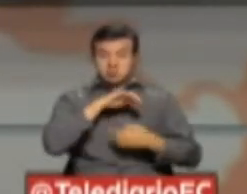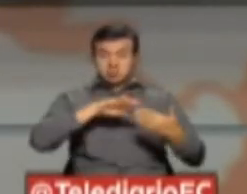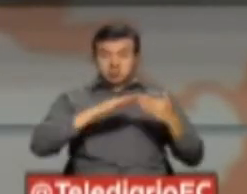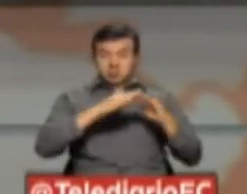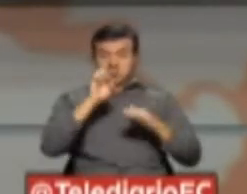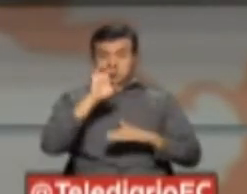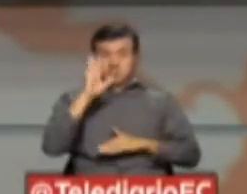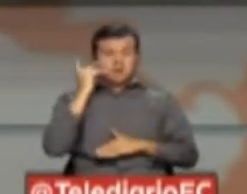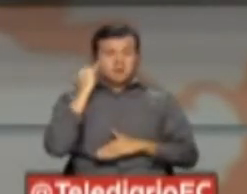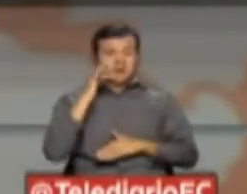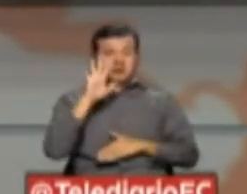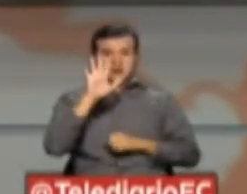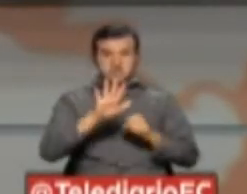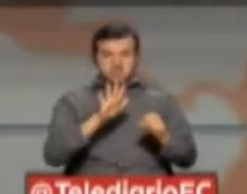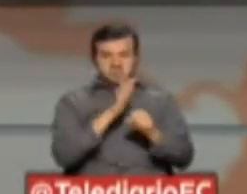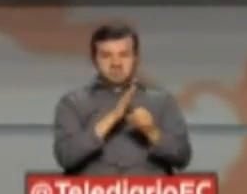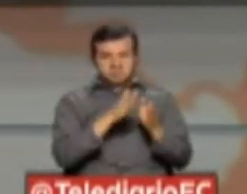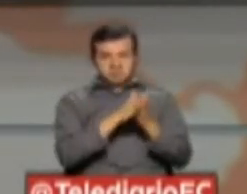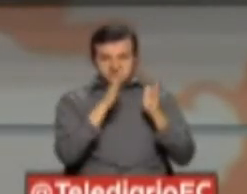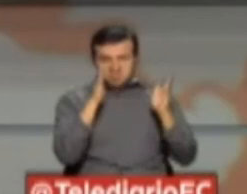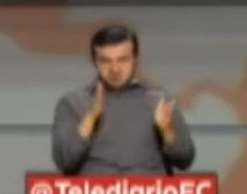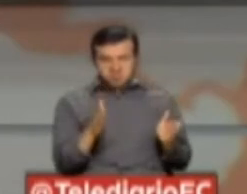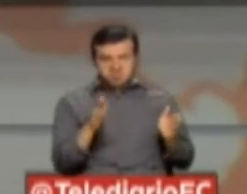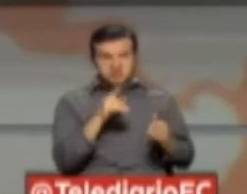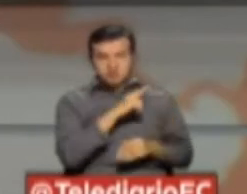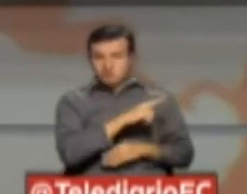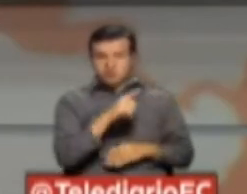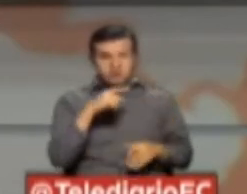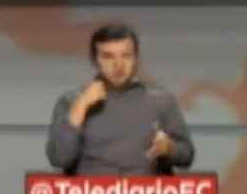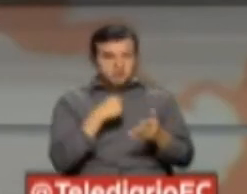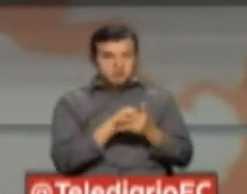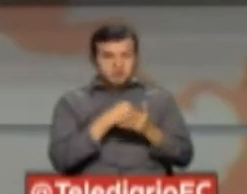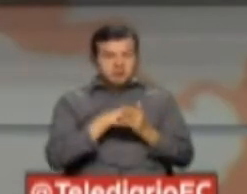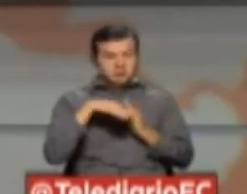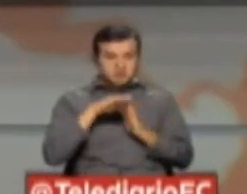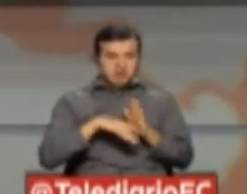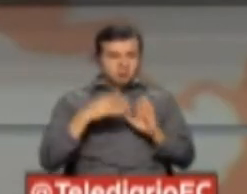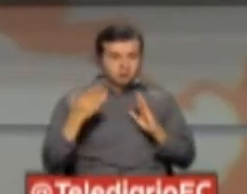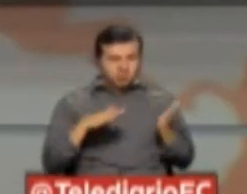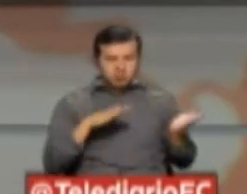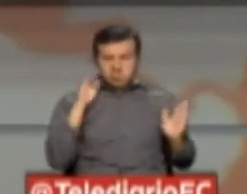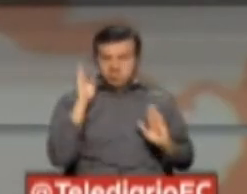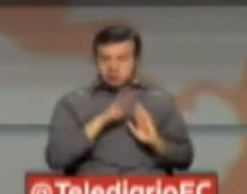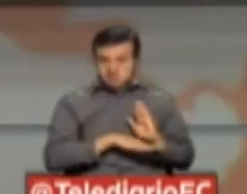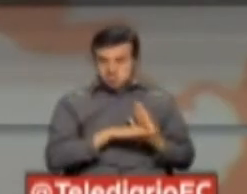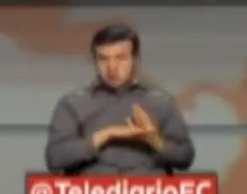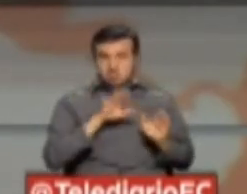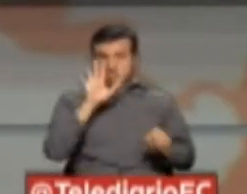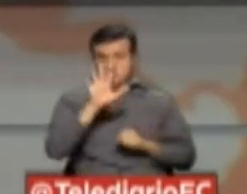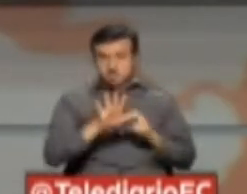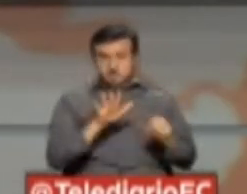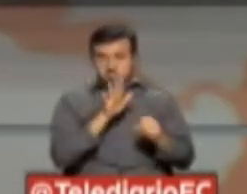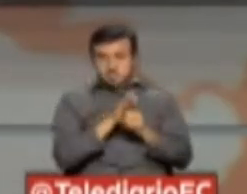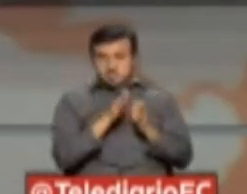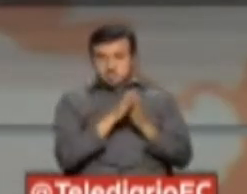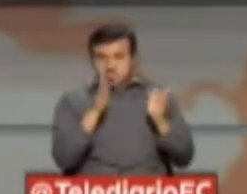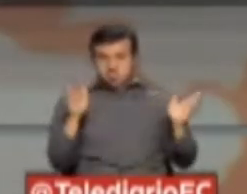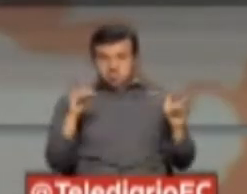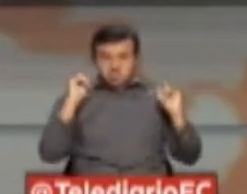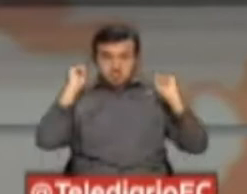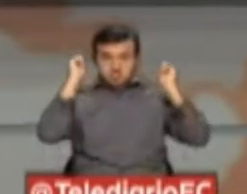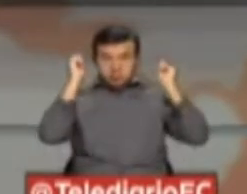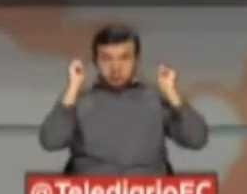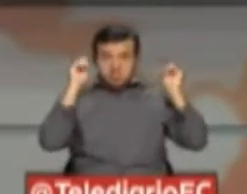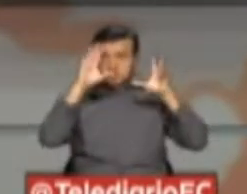le dio un plazo de cinco años de este país para que me baje a un solo dígito la tasa de mortalidad y en cinco años con la campaña la